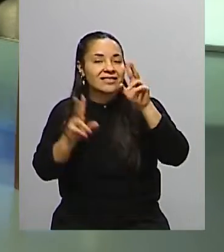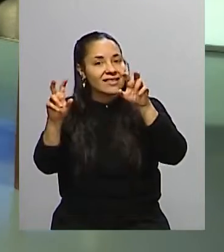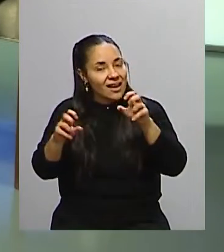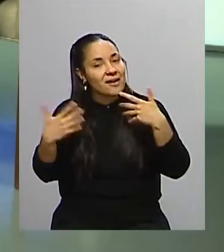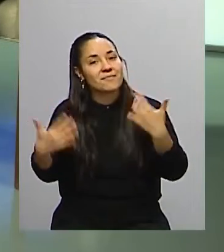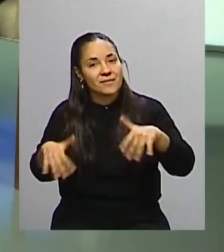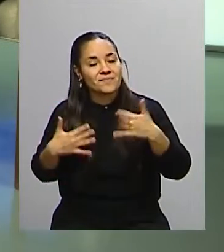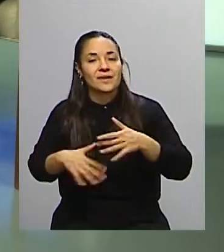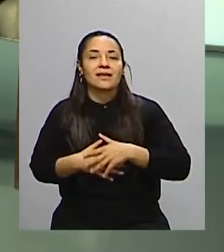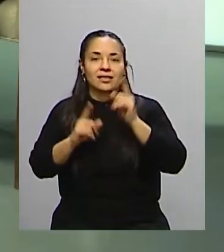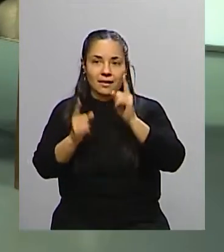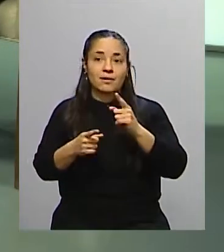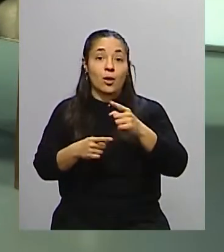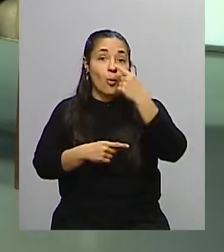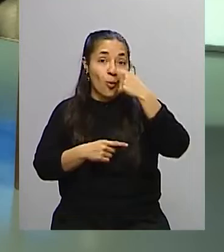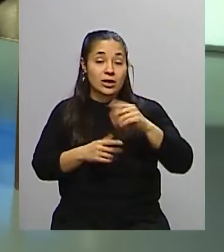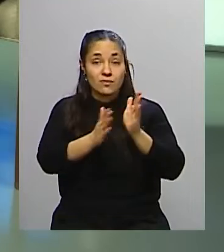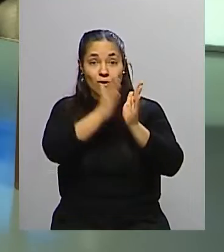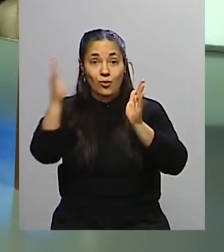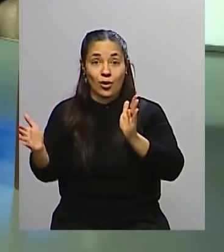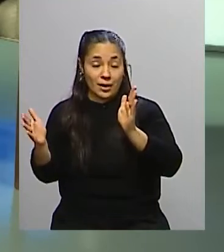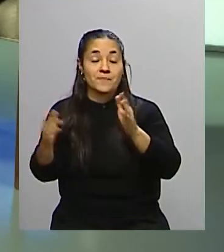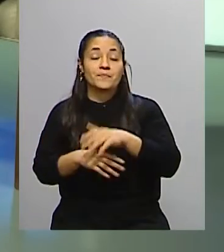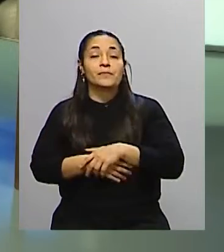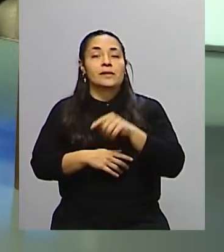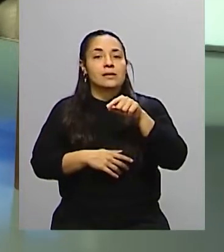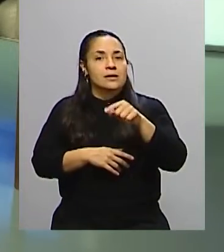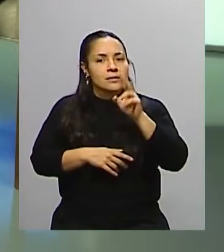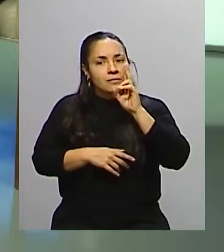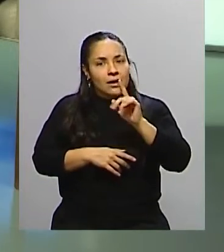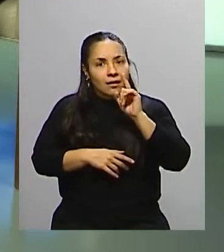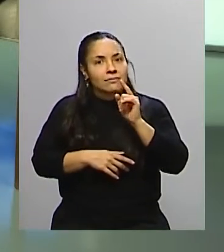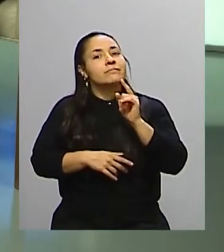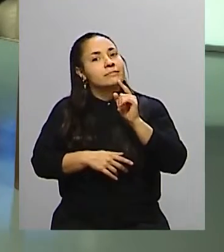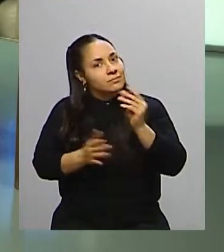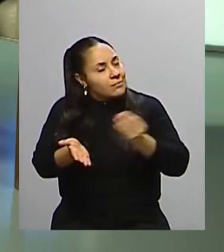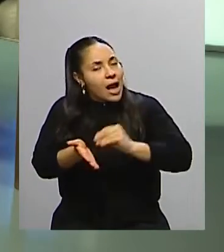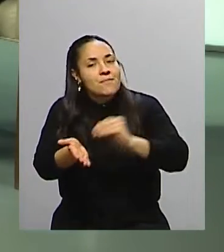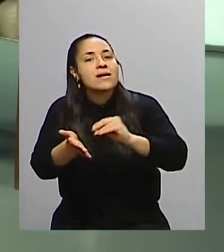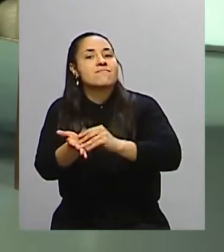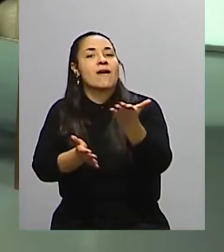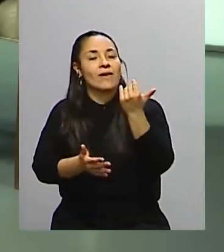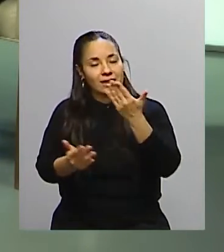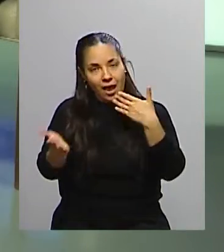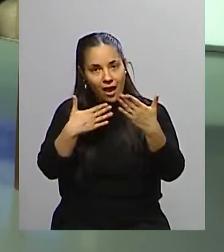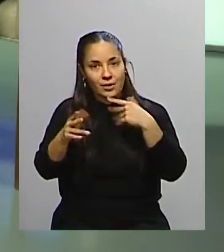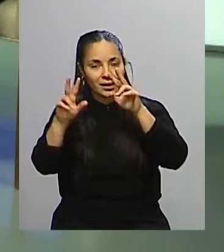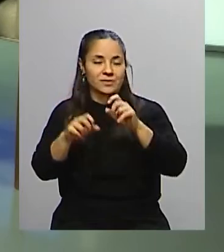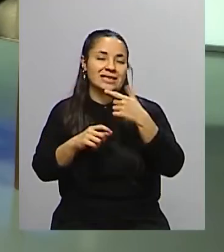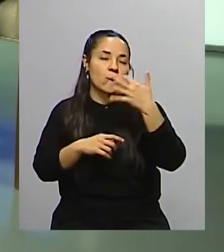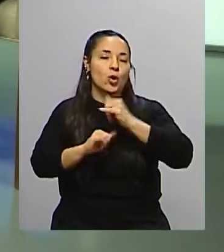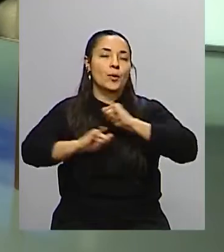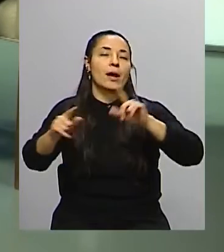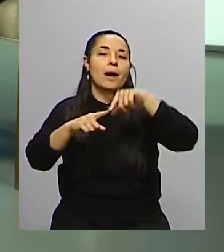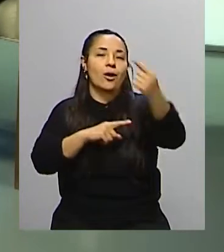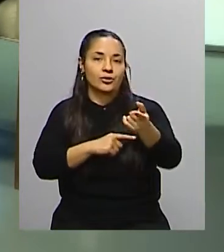en realidad nos vamos a dar cuenta sobre el último bloque que hay que seguir hablando de esto y seguramente lo vamos a hacer en otro programa más. Pero nos queda un bloque más